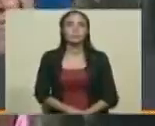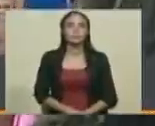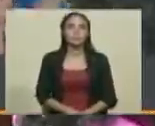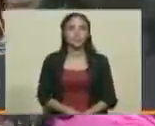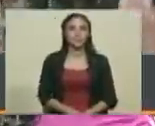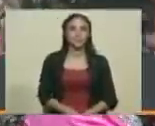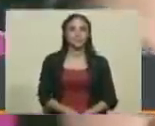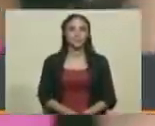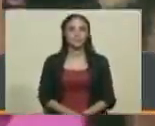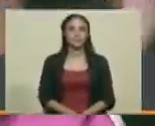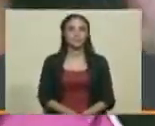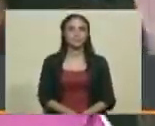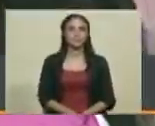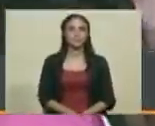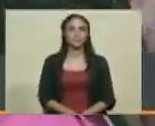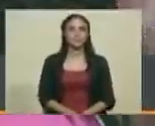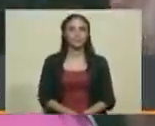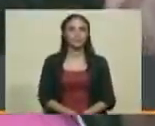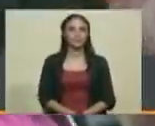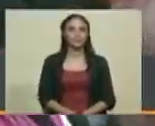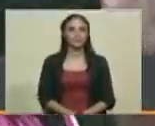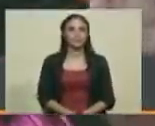Gracias. Vamos.